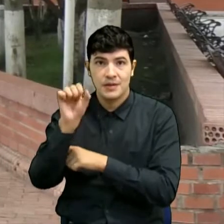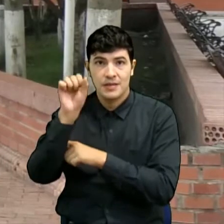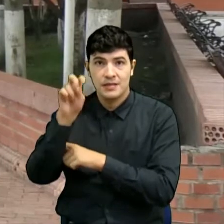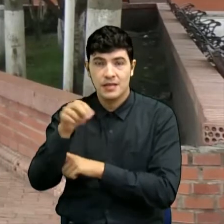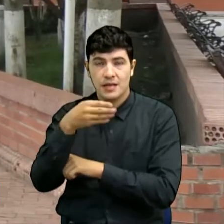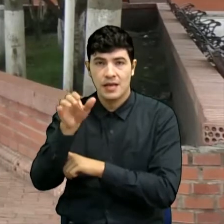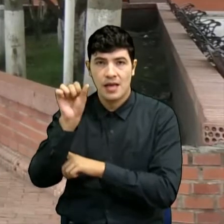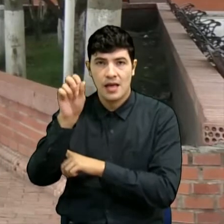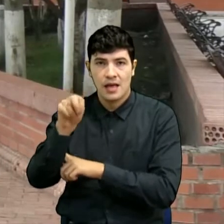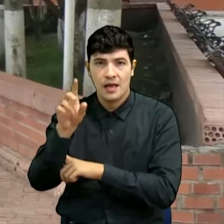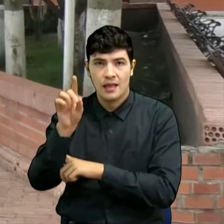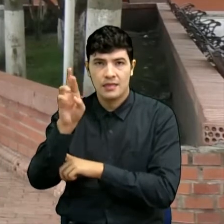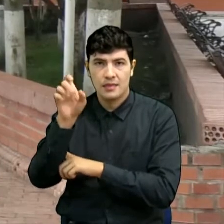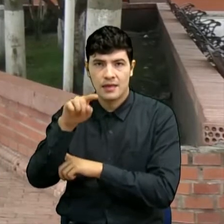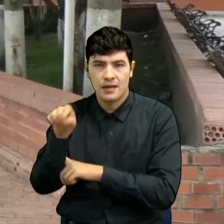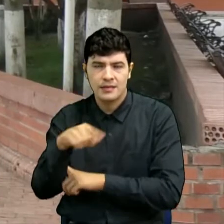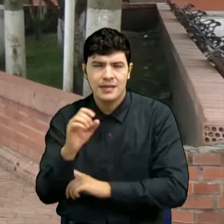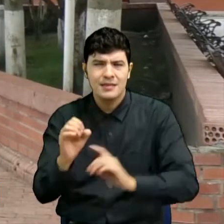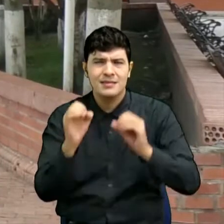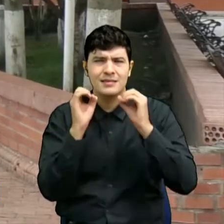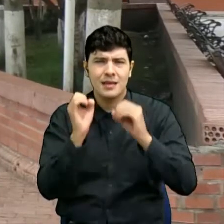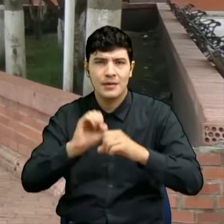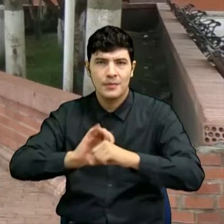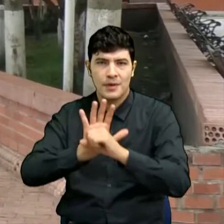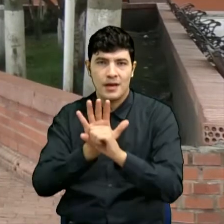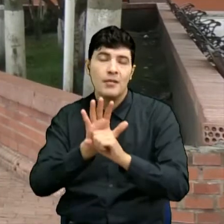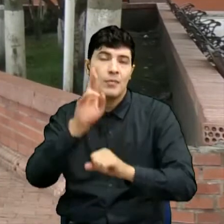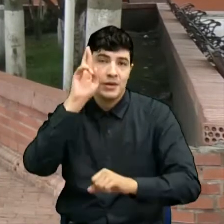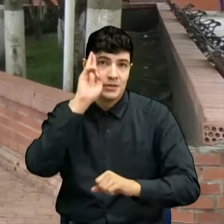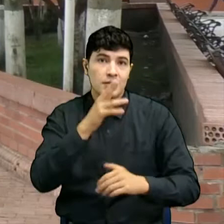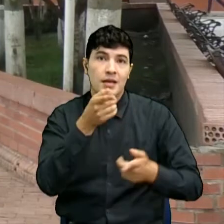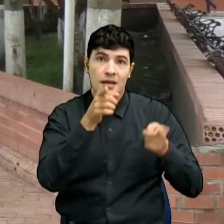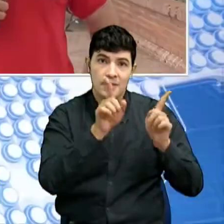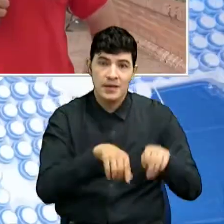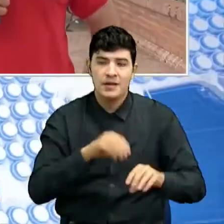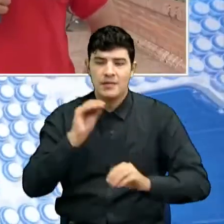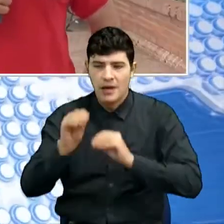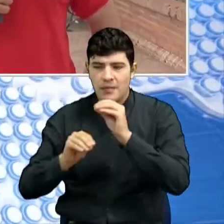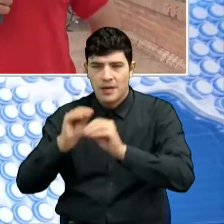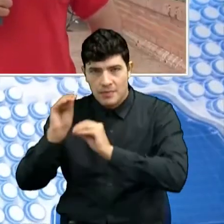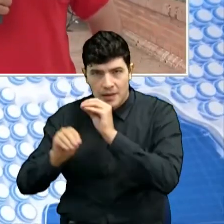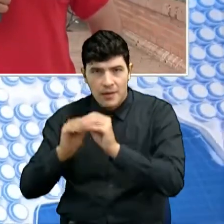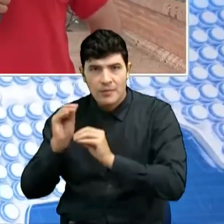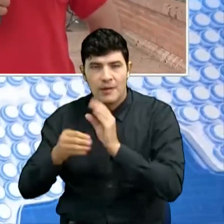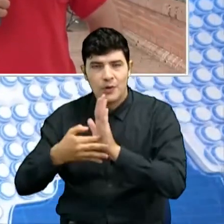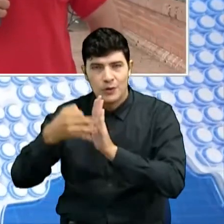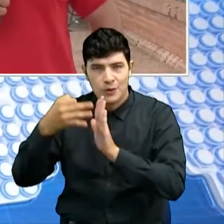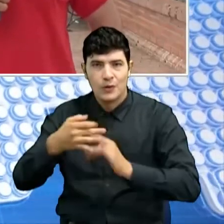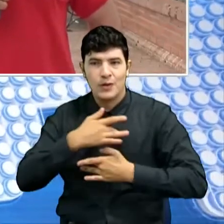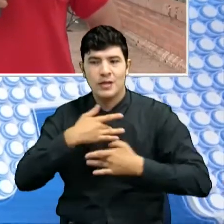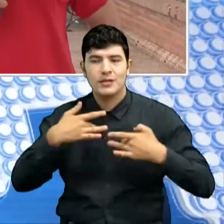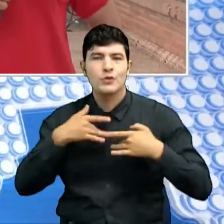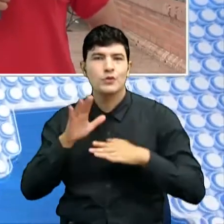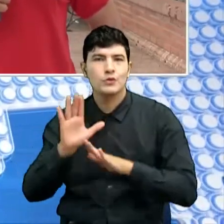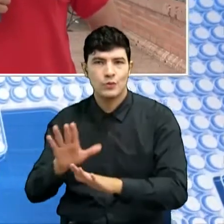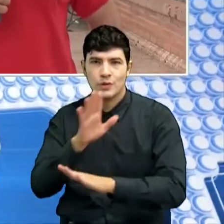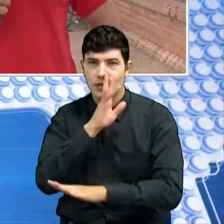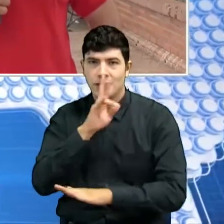dará parcialmente la apertura de los restaurantes, quienes deberán operar con un 30% de su capacidad operativa.